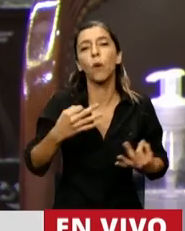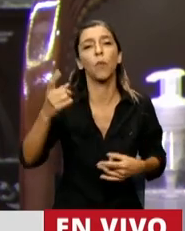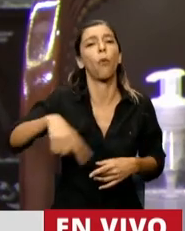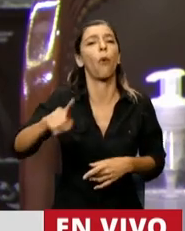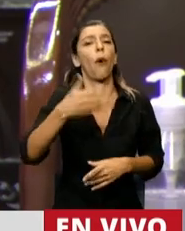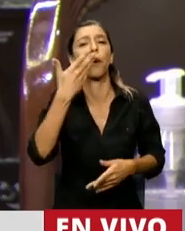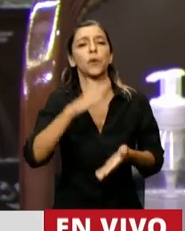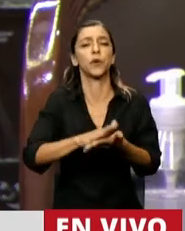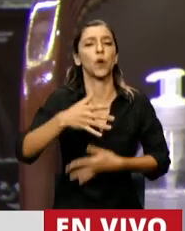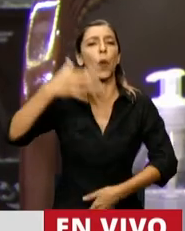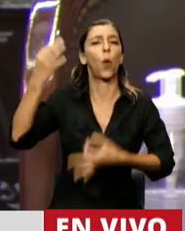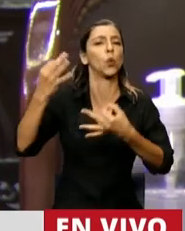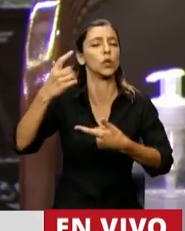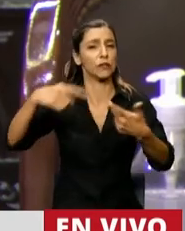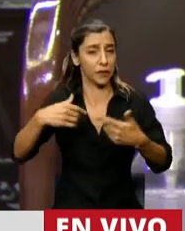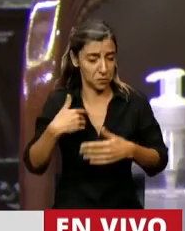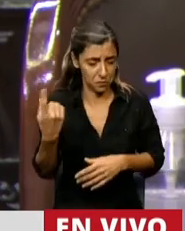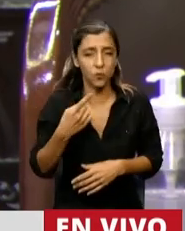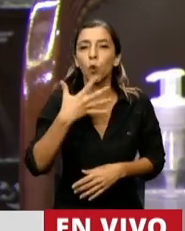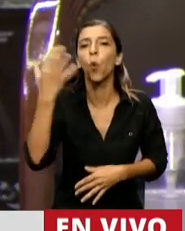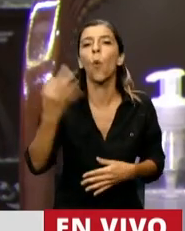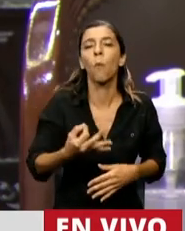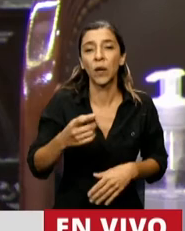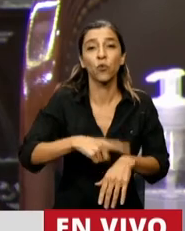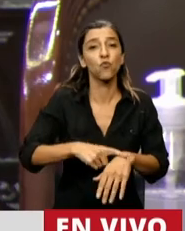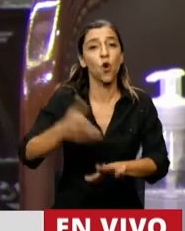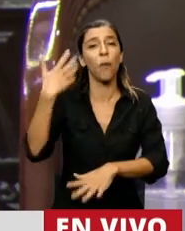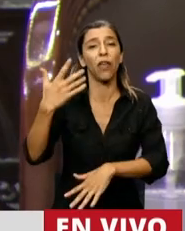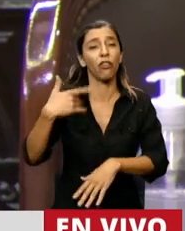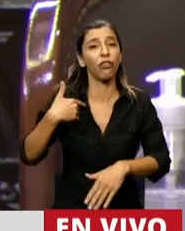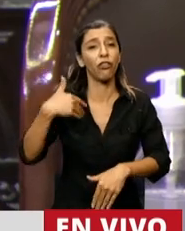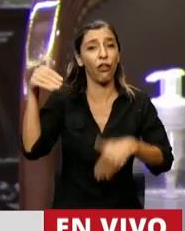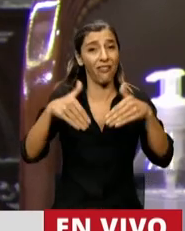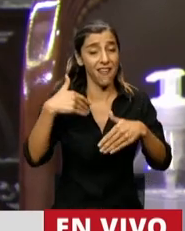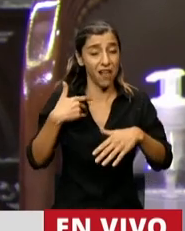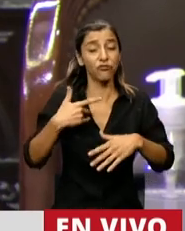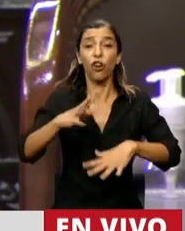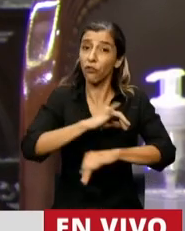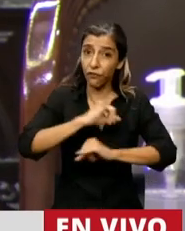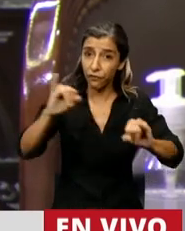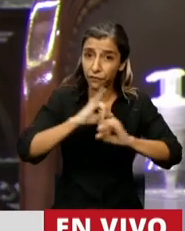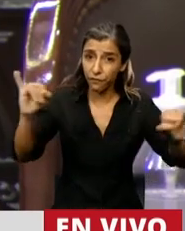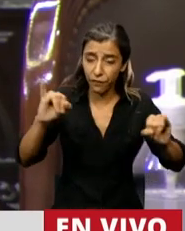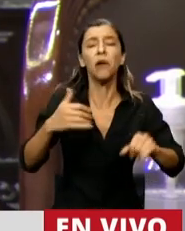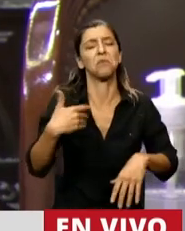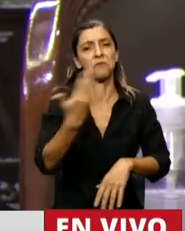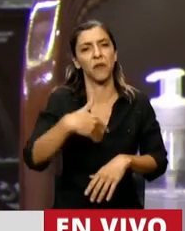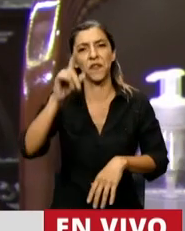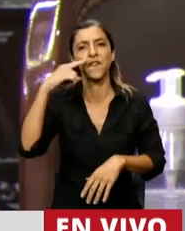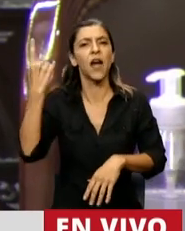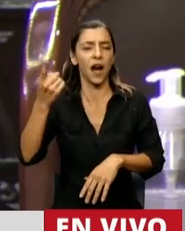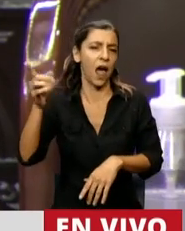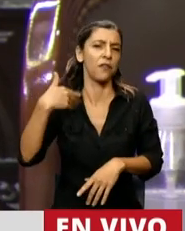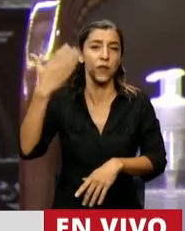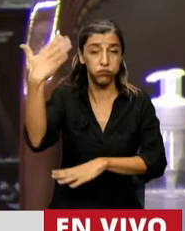por ahí, con el cumplimiento de la palabra de la campaña electoral nuevamente, gran valor agregado de nuestro presidente Alberto Fernández, cumplir